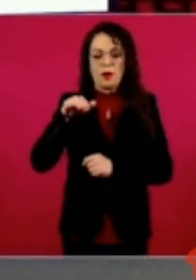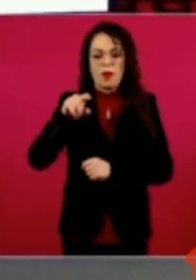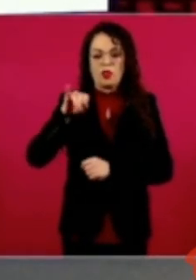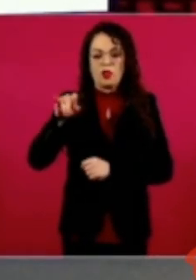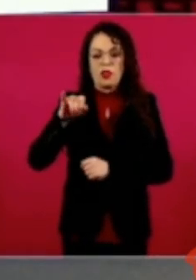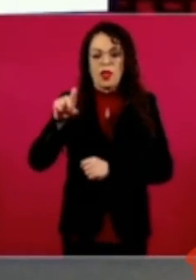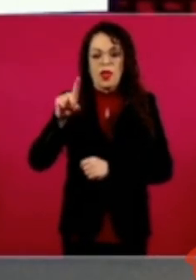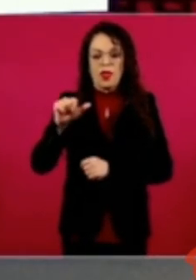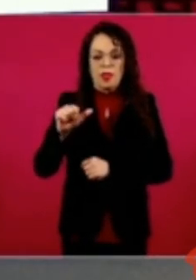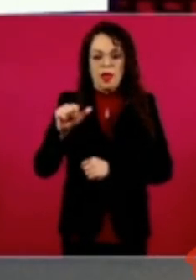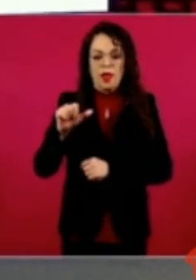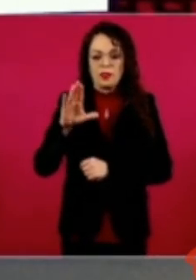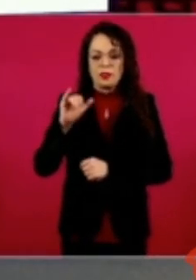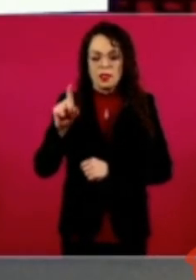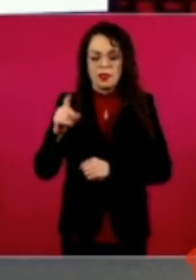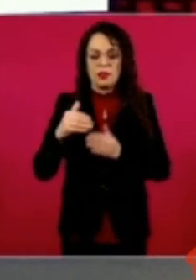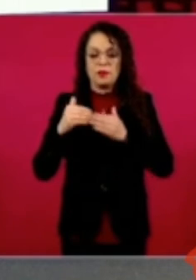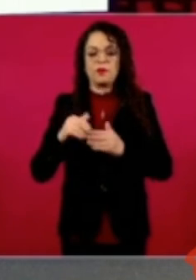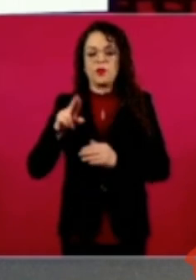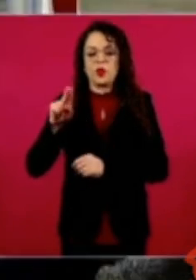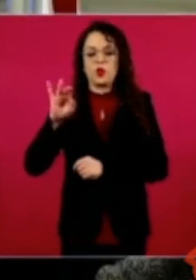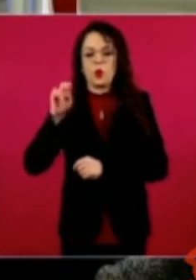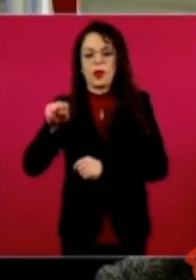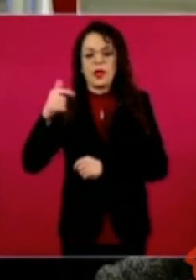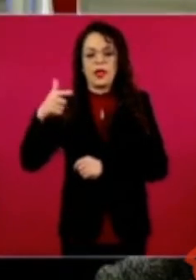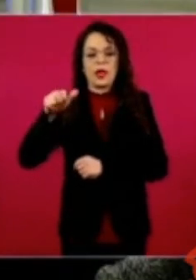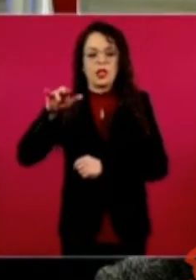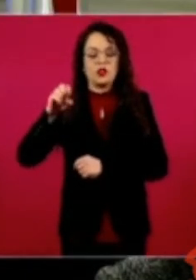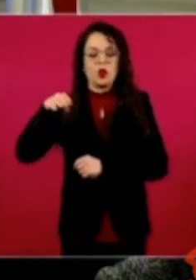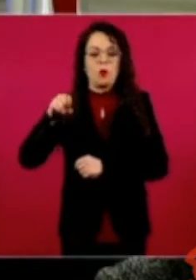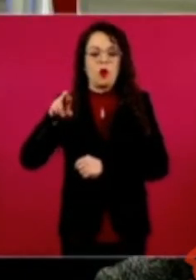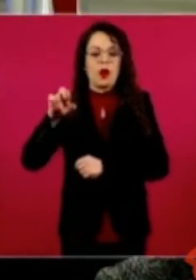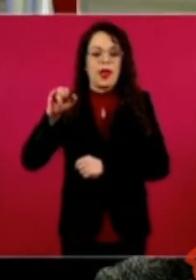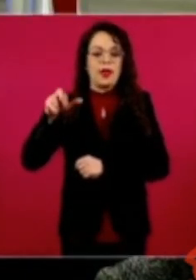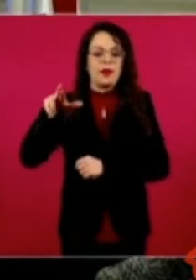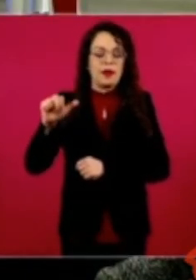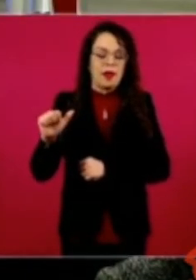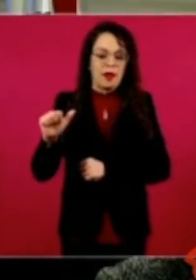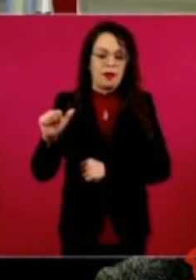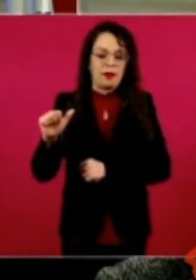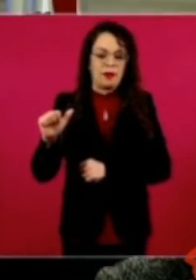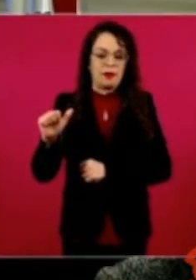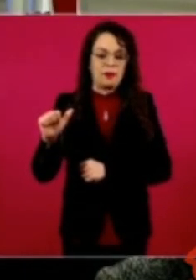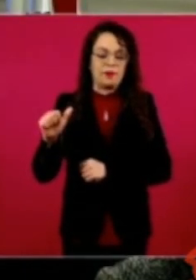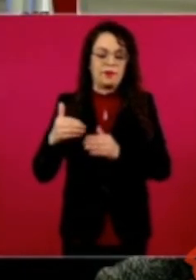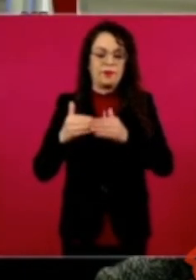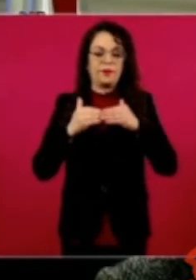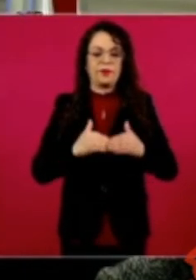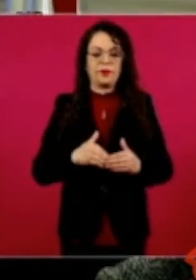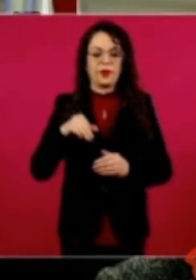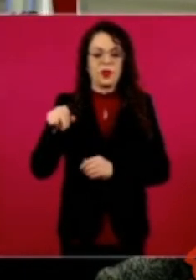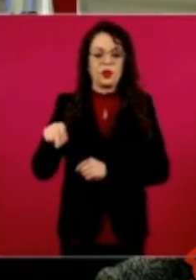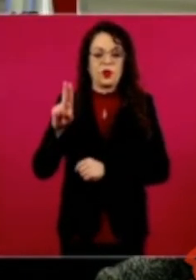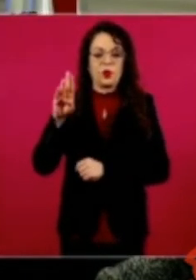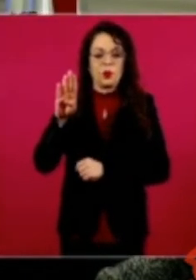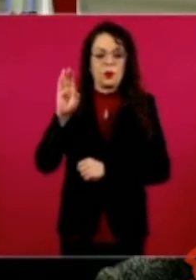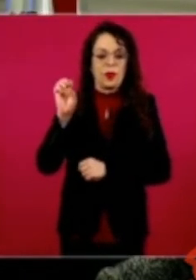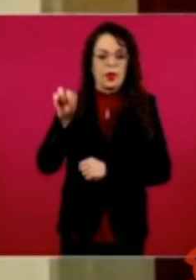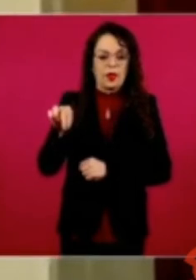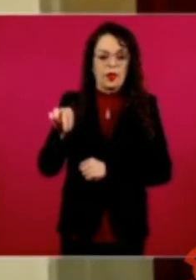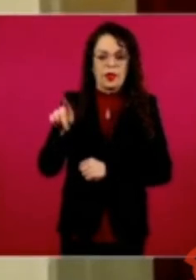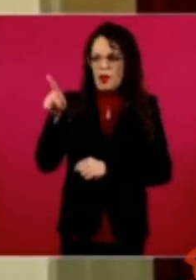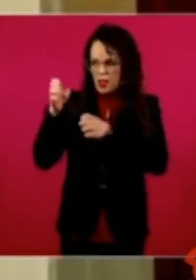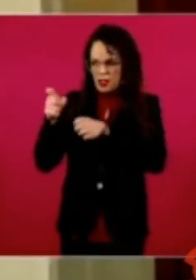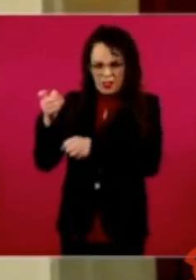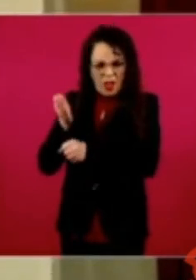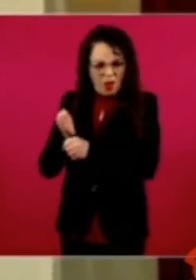Rubén Ignacio Moreira, Rubén es el que está Es el Rubén, sí, ahora. el que